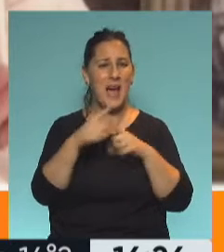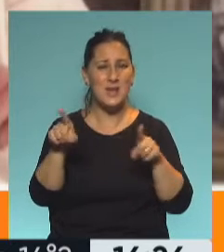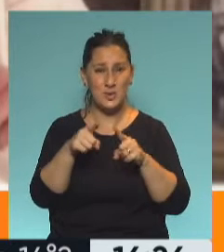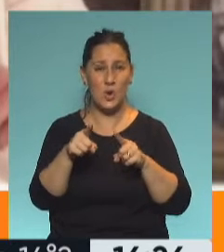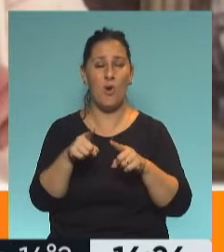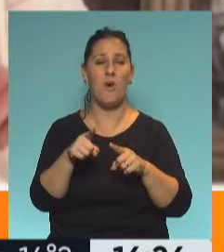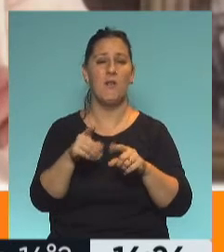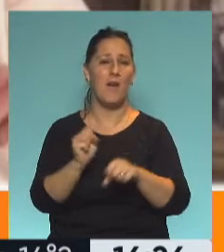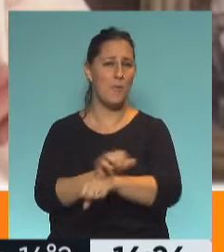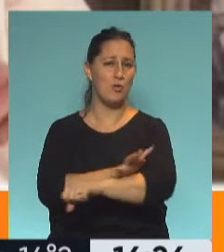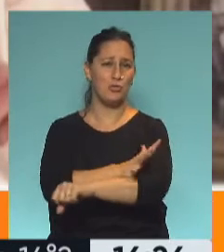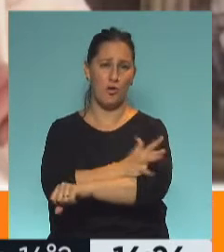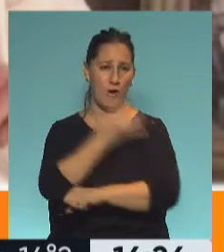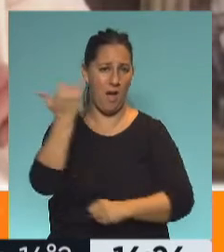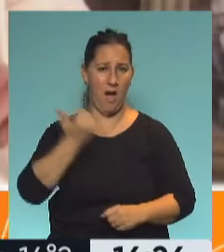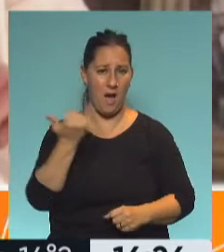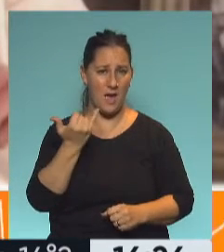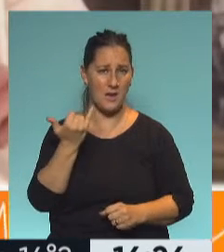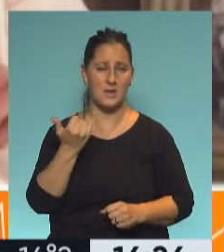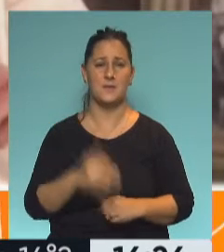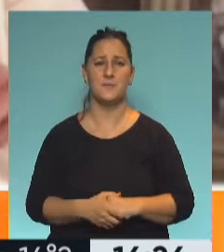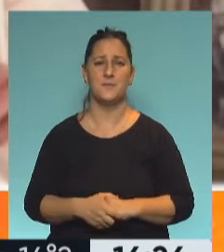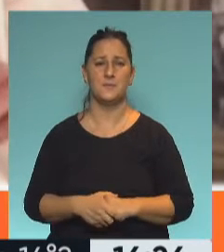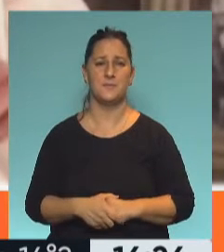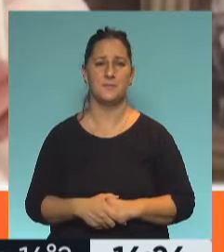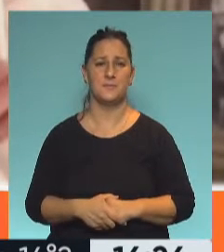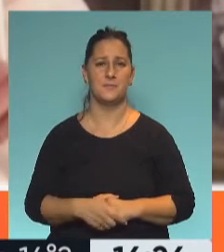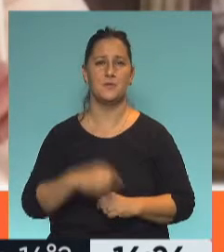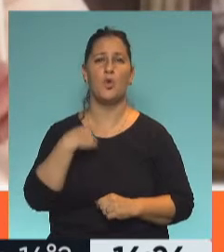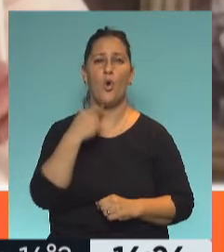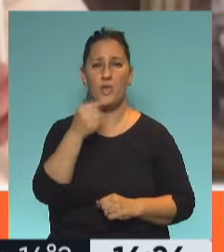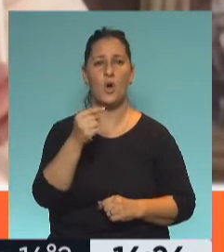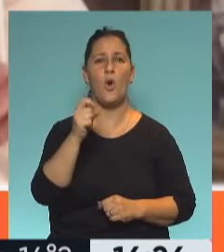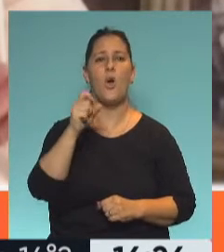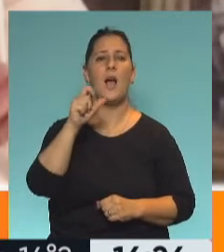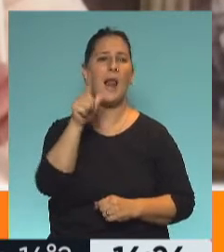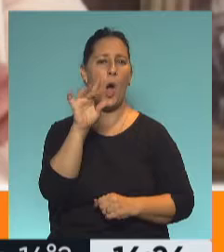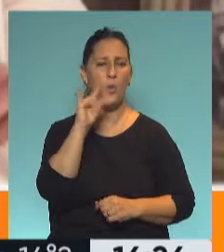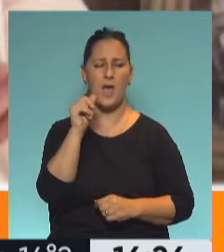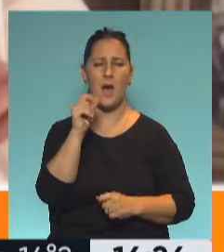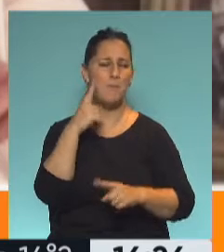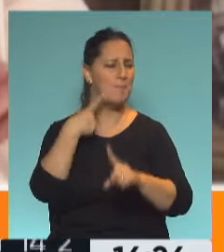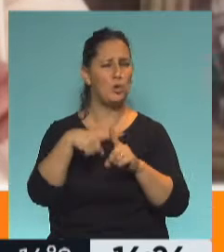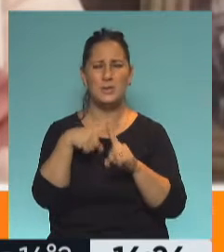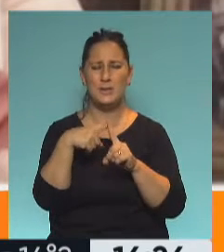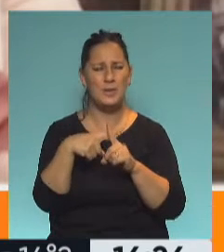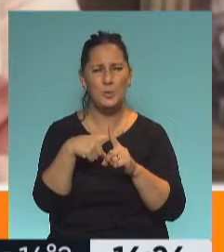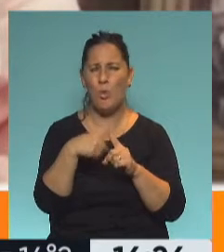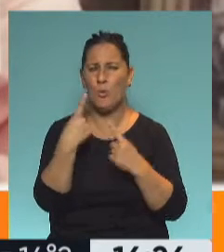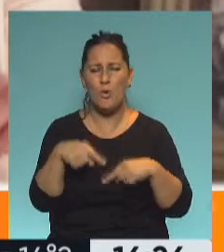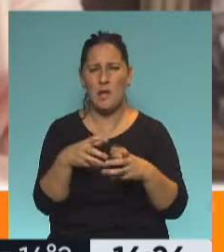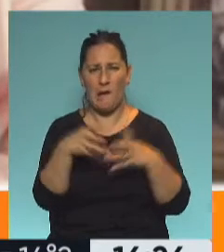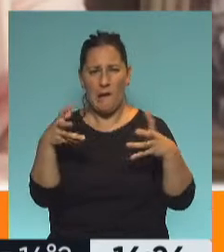tiene muchas emociones. Y también yo destaco que Clau tiene una virtud muy grande, que yo la descubrí mucho más